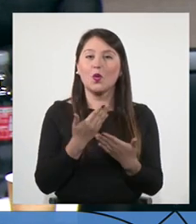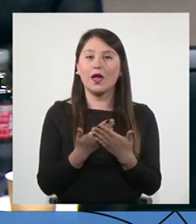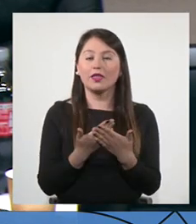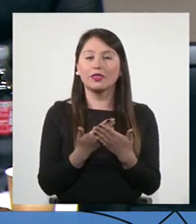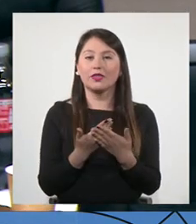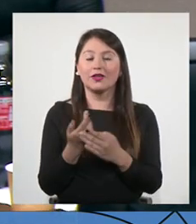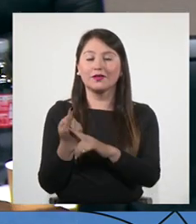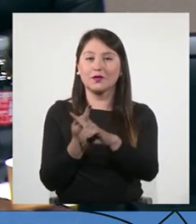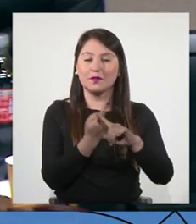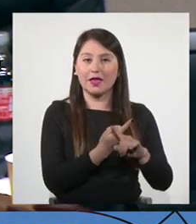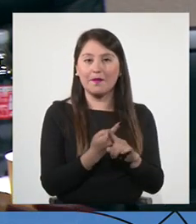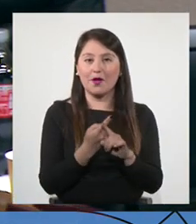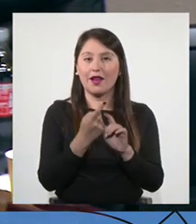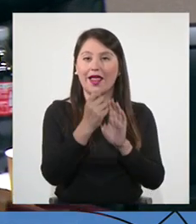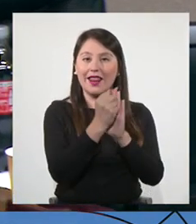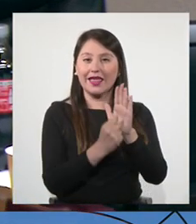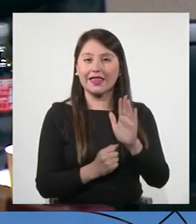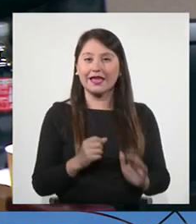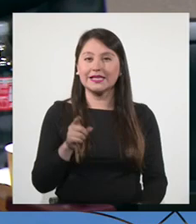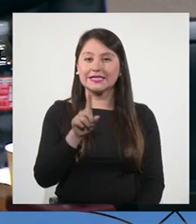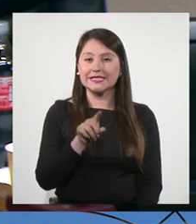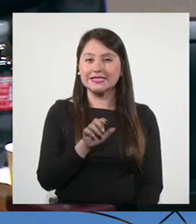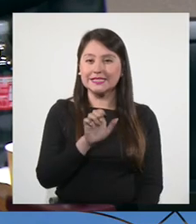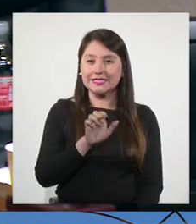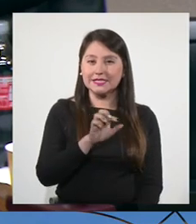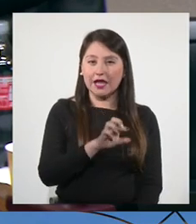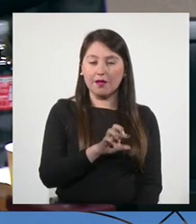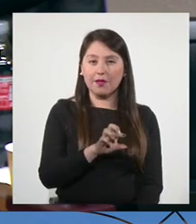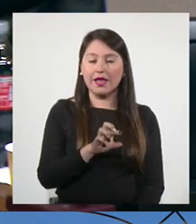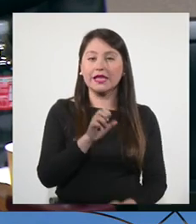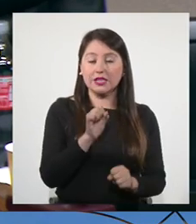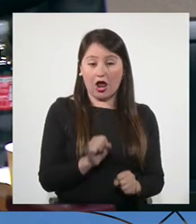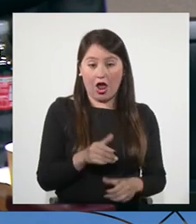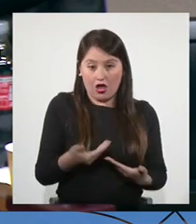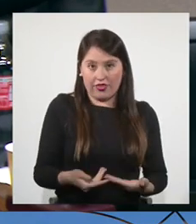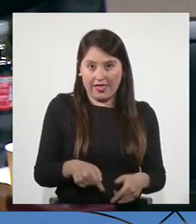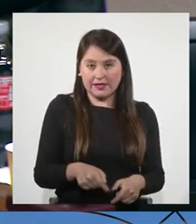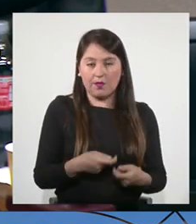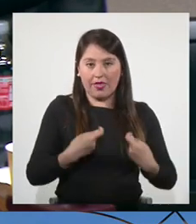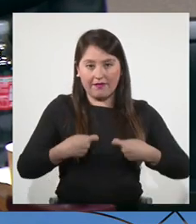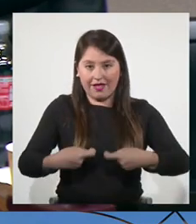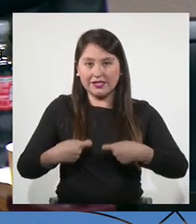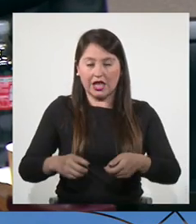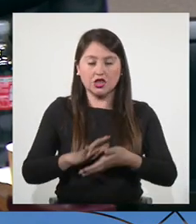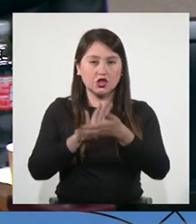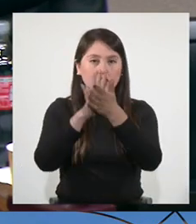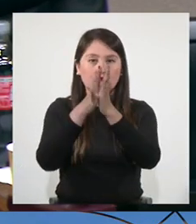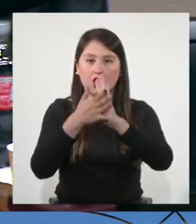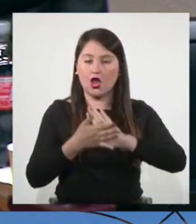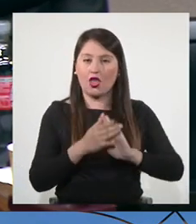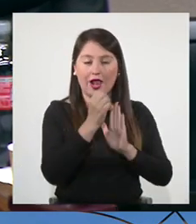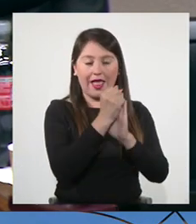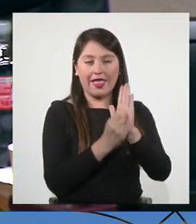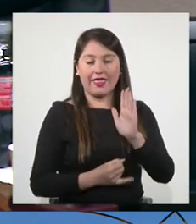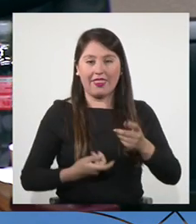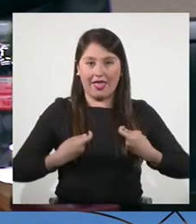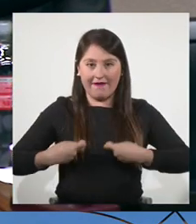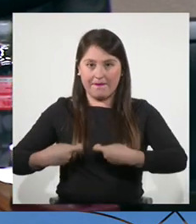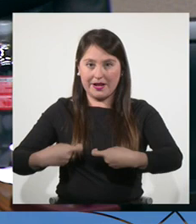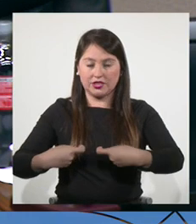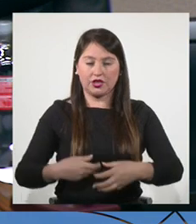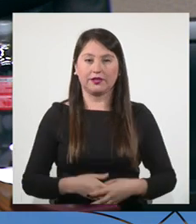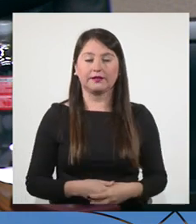C, donde hoy día se pueden financiar todo tipo de inversiones. Ahora,